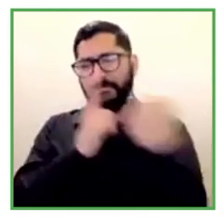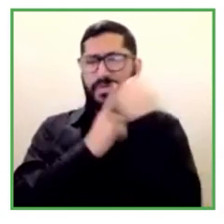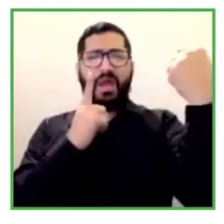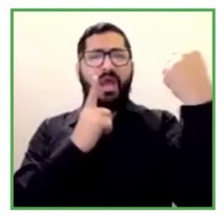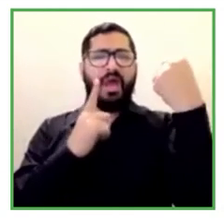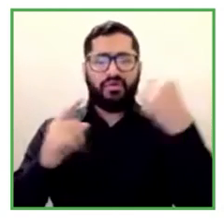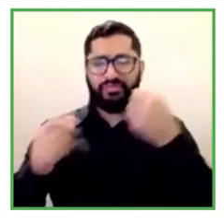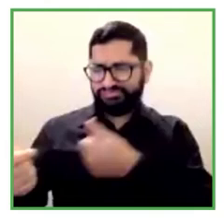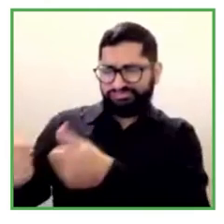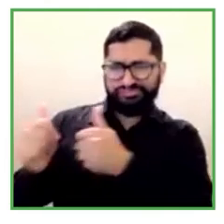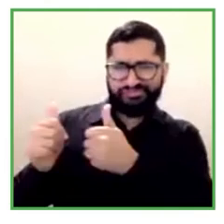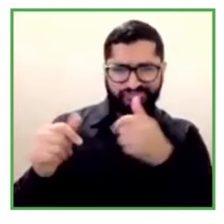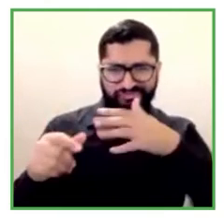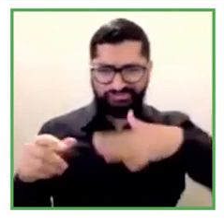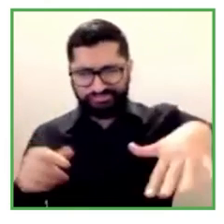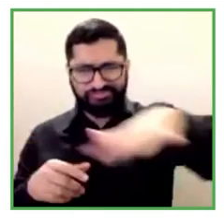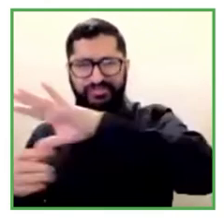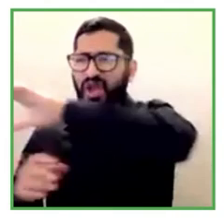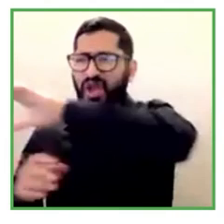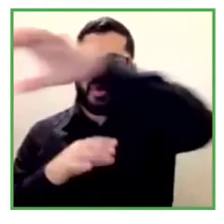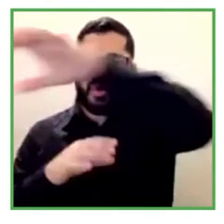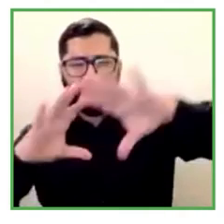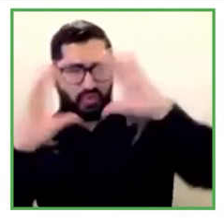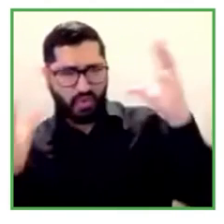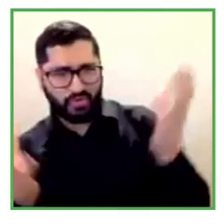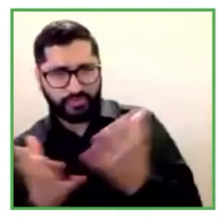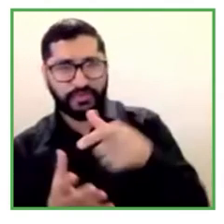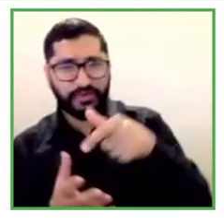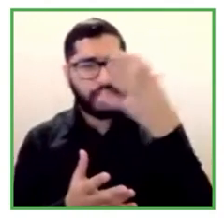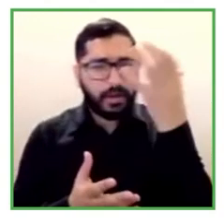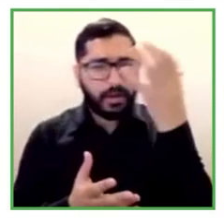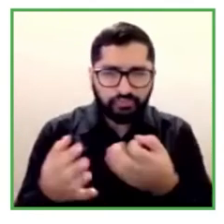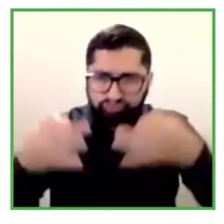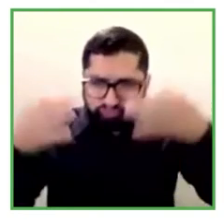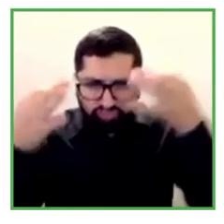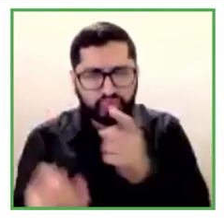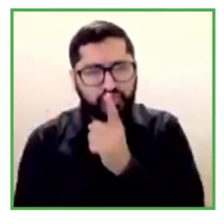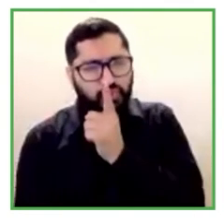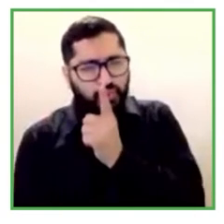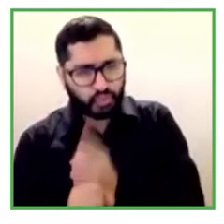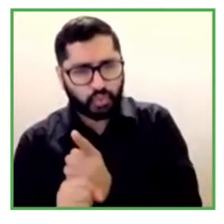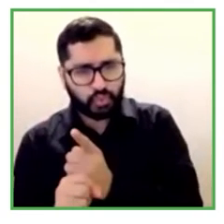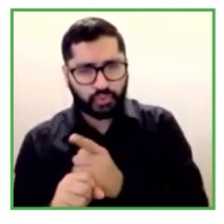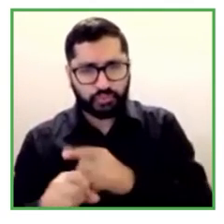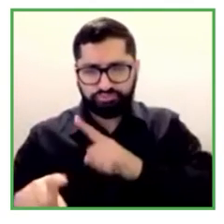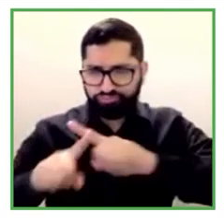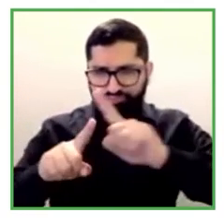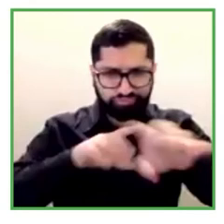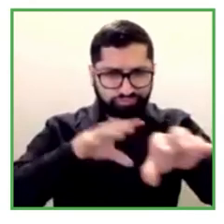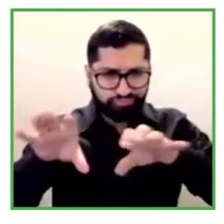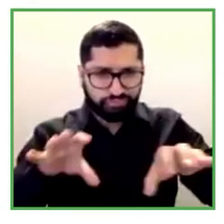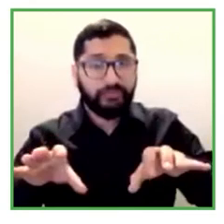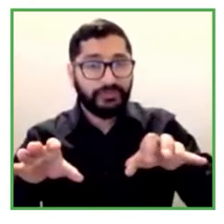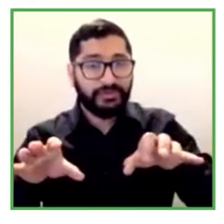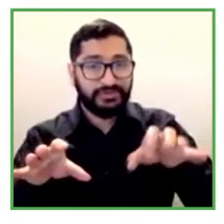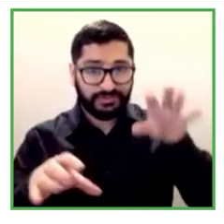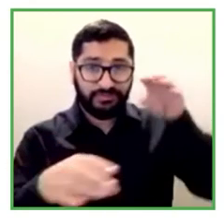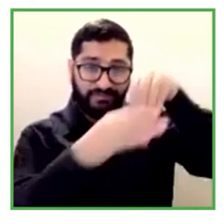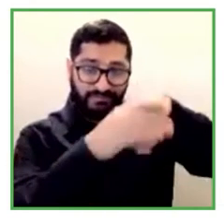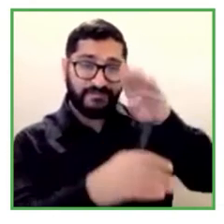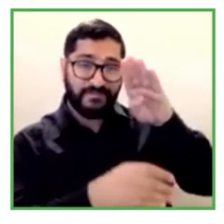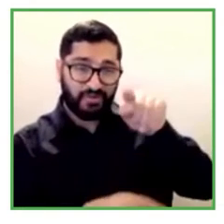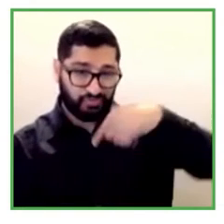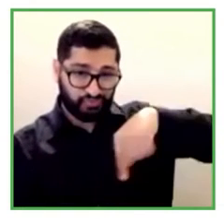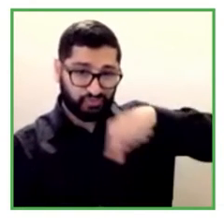diversas cosas. En el caso de Scotiabank, yo creo que la pandemia ha acelerado procesos que nosotros ya veníamos enfrentando.